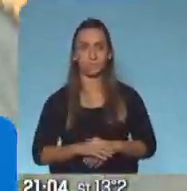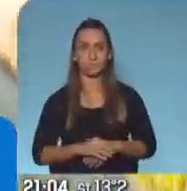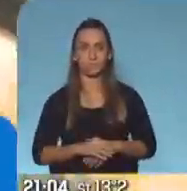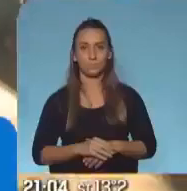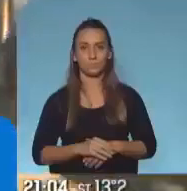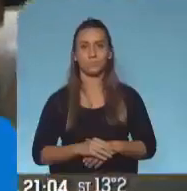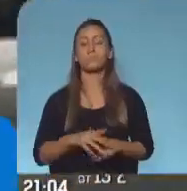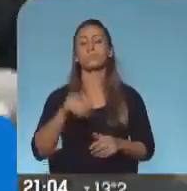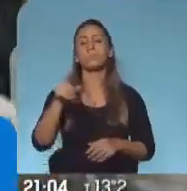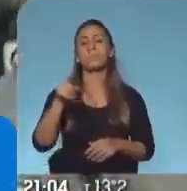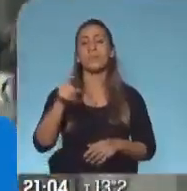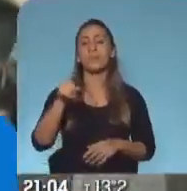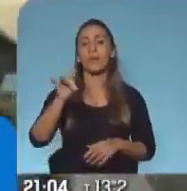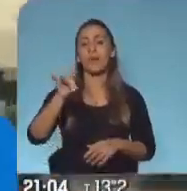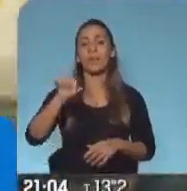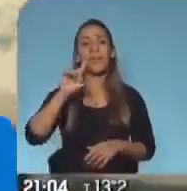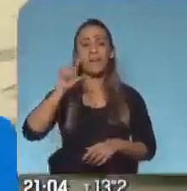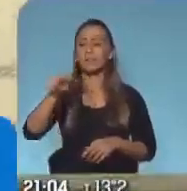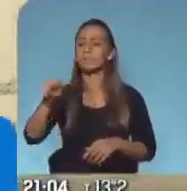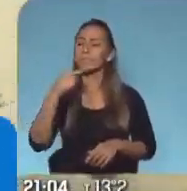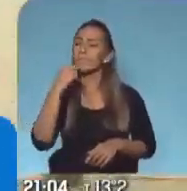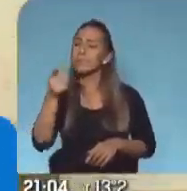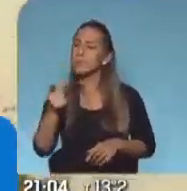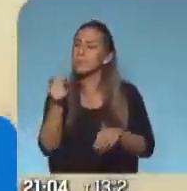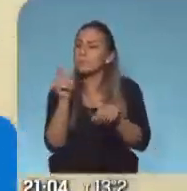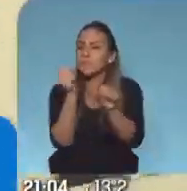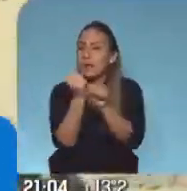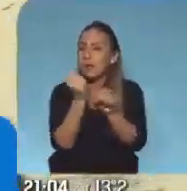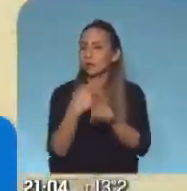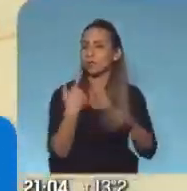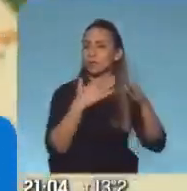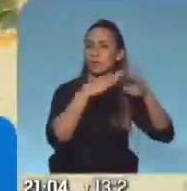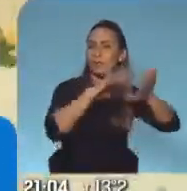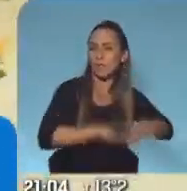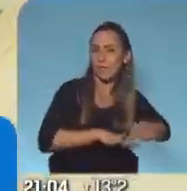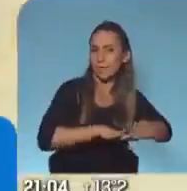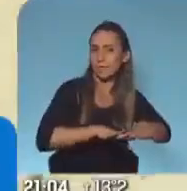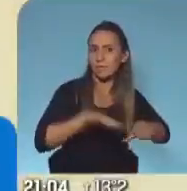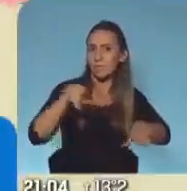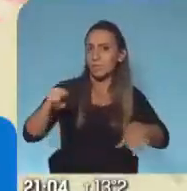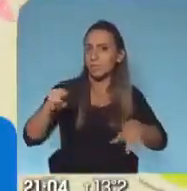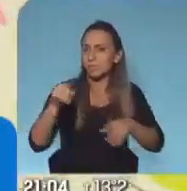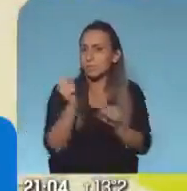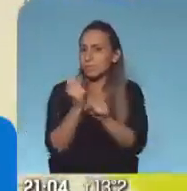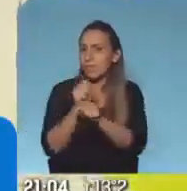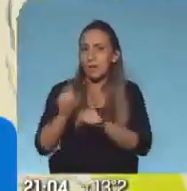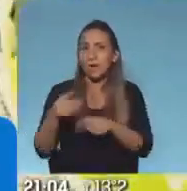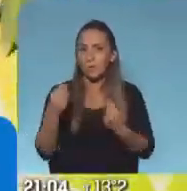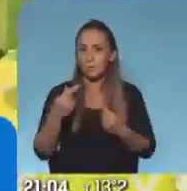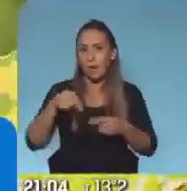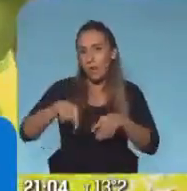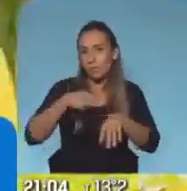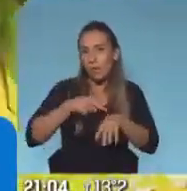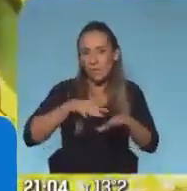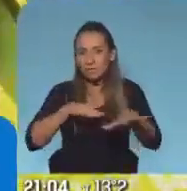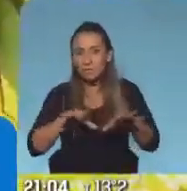Darío, ¿cómo es el trabajo durante la cuarentena? Sabemos que estamos pasando momentos muy difíciles. ¿Cómo es tu trabajo